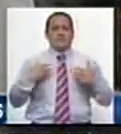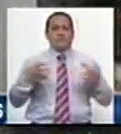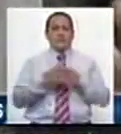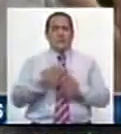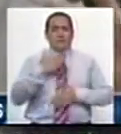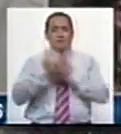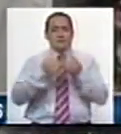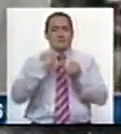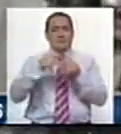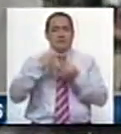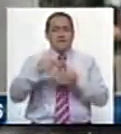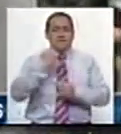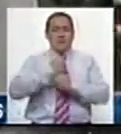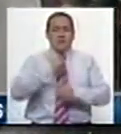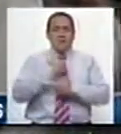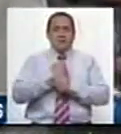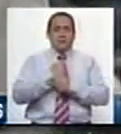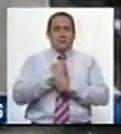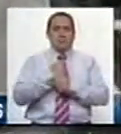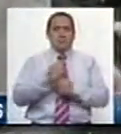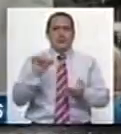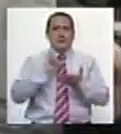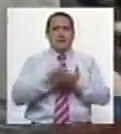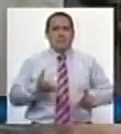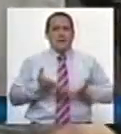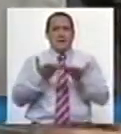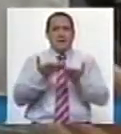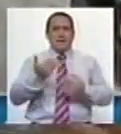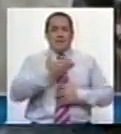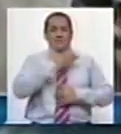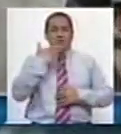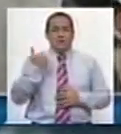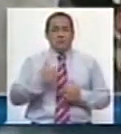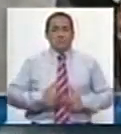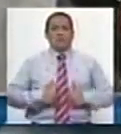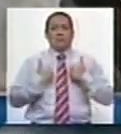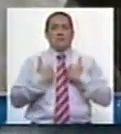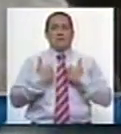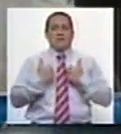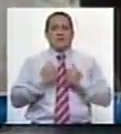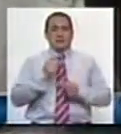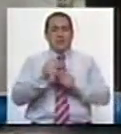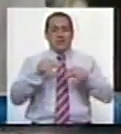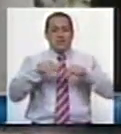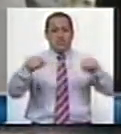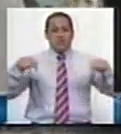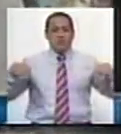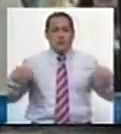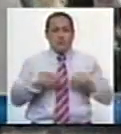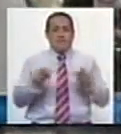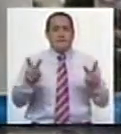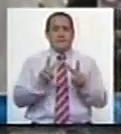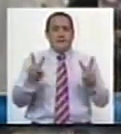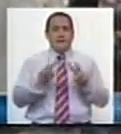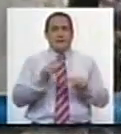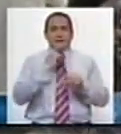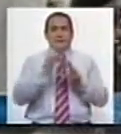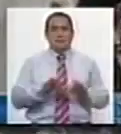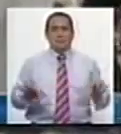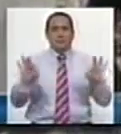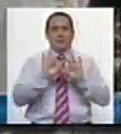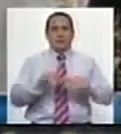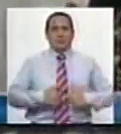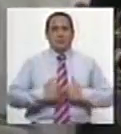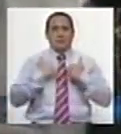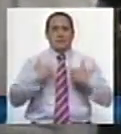desarrollando una serie de actividades que van a mejorar la calidad de los pastos, que son un importante insumo para